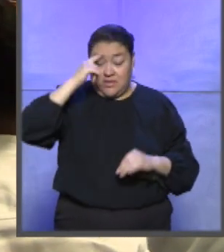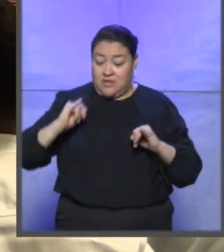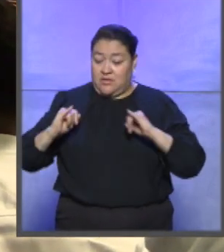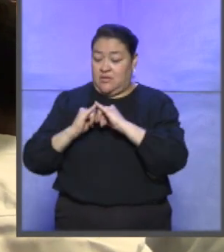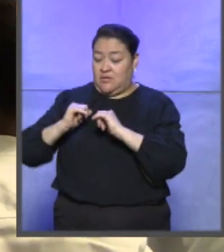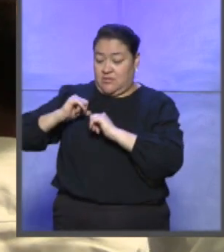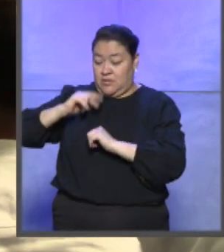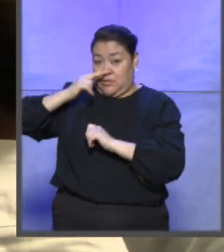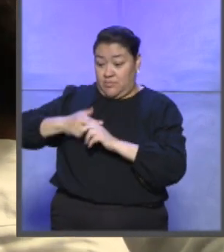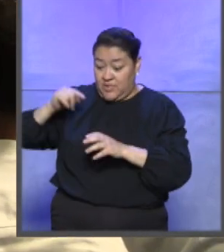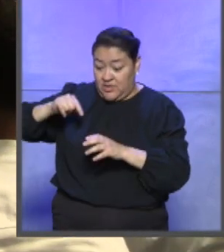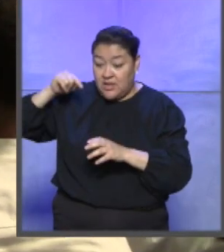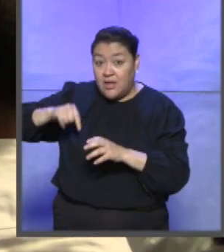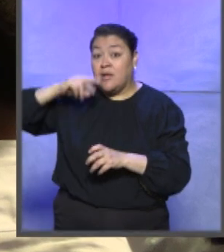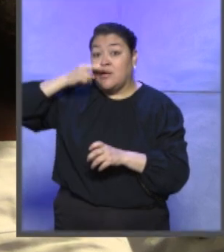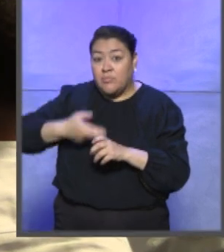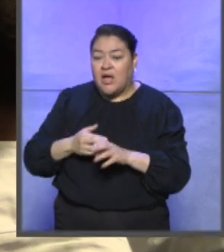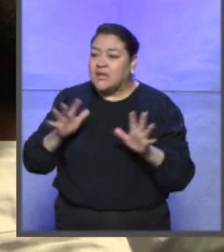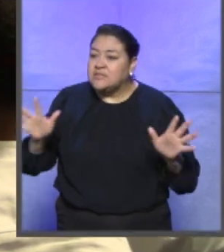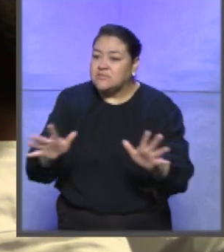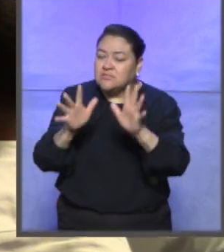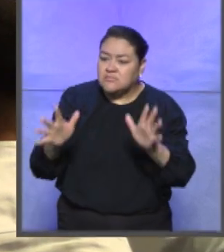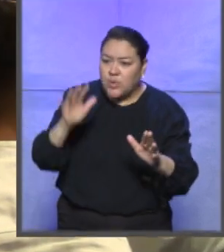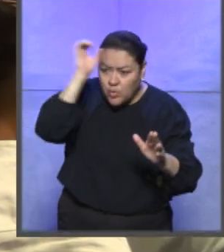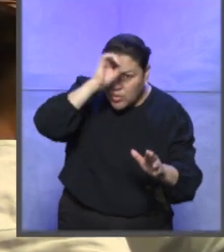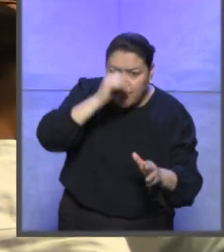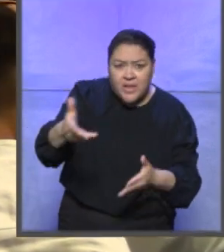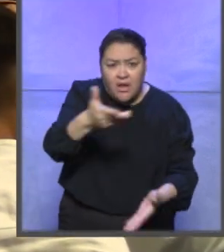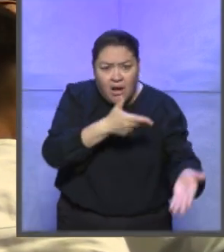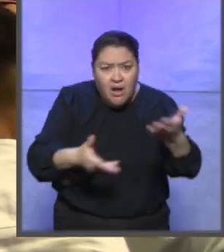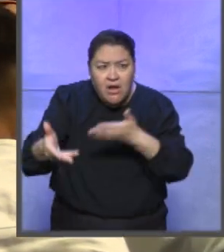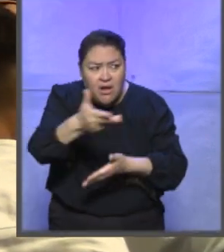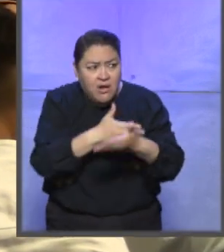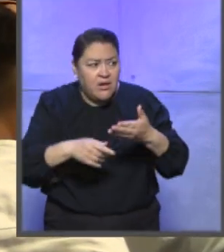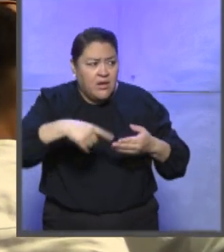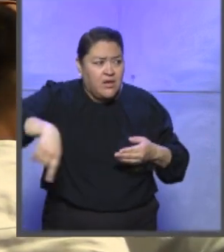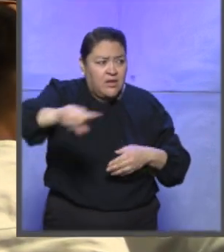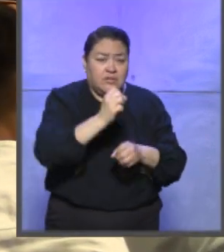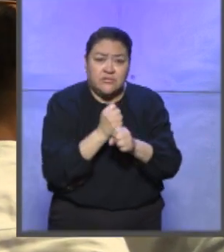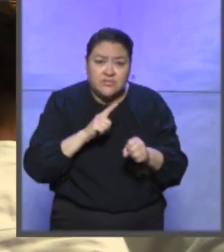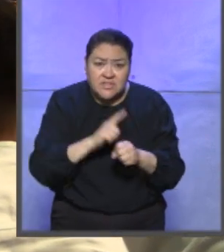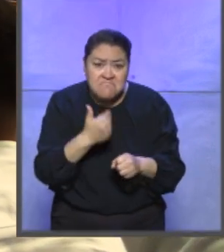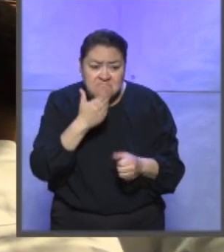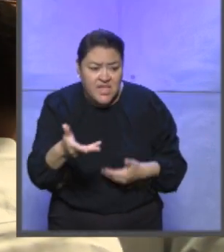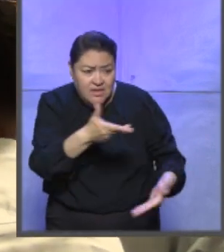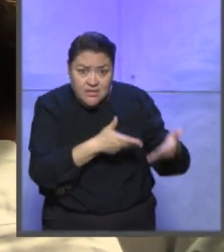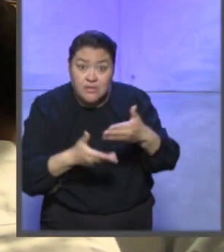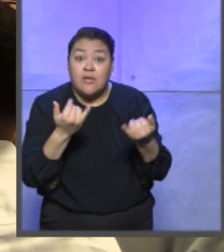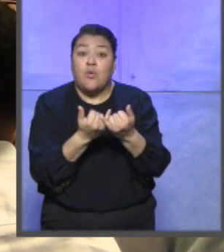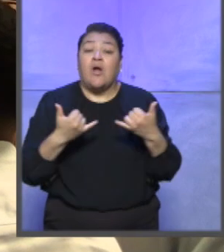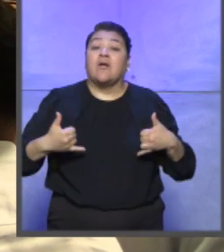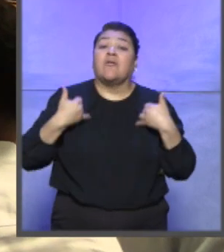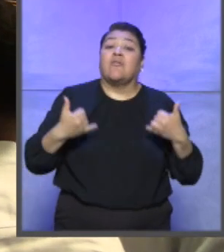Las instituciones democráticas están llamadas a promover la cultura del debate abierto y productivo en el seno de la sociedad y particularmente en